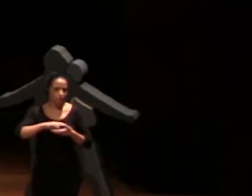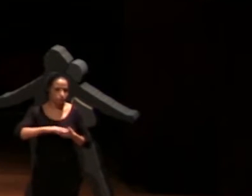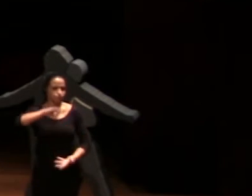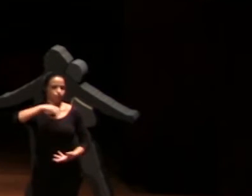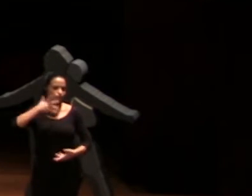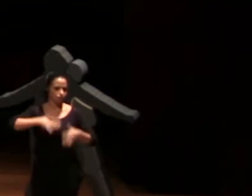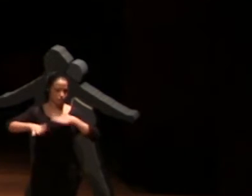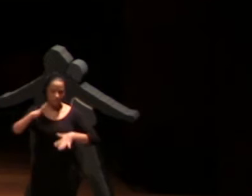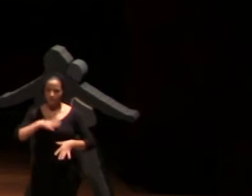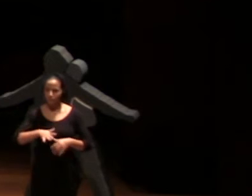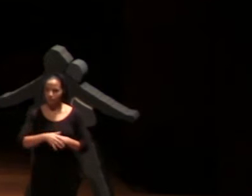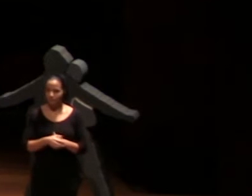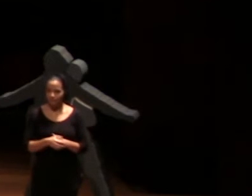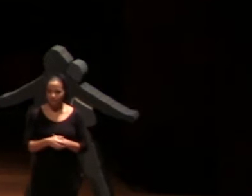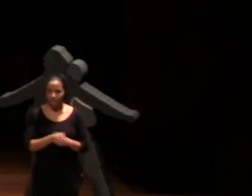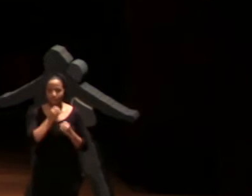Bien.